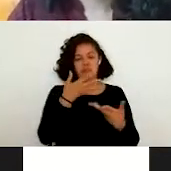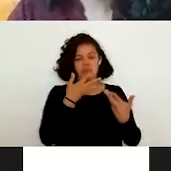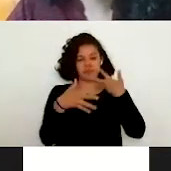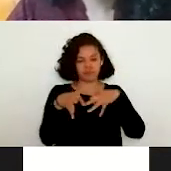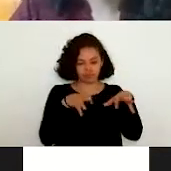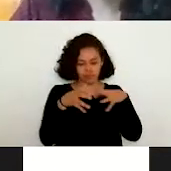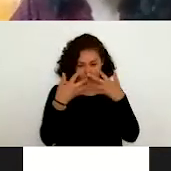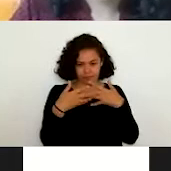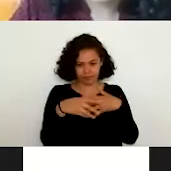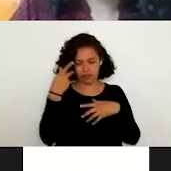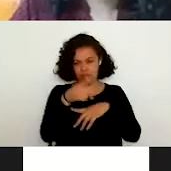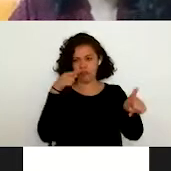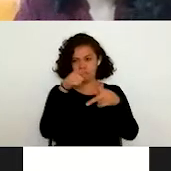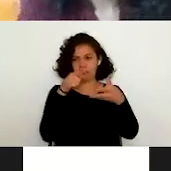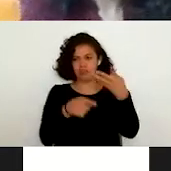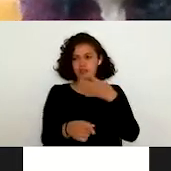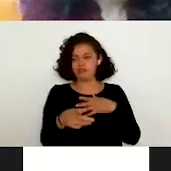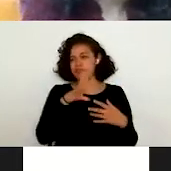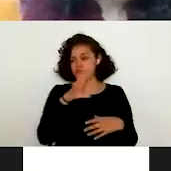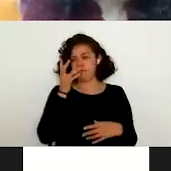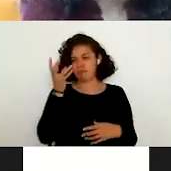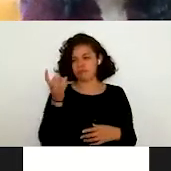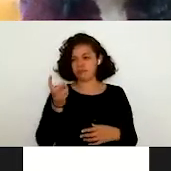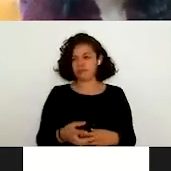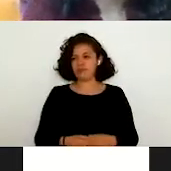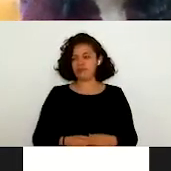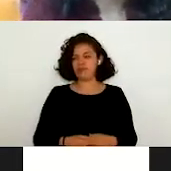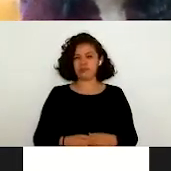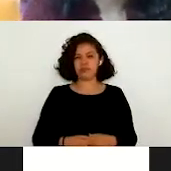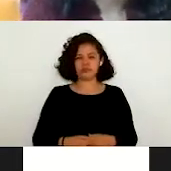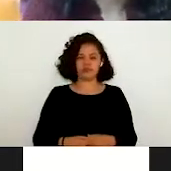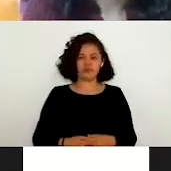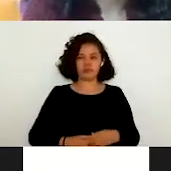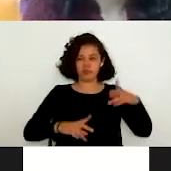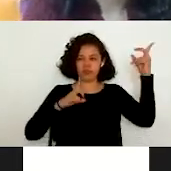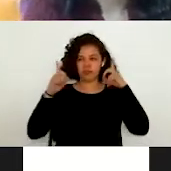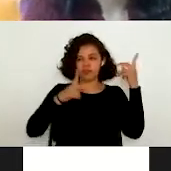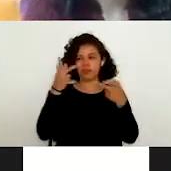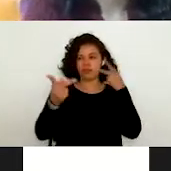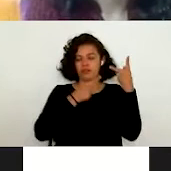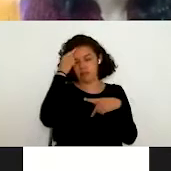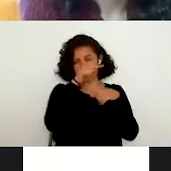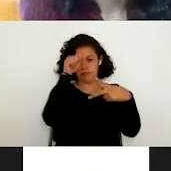el objetivo de las metas. ¿Alguna duda o pregunta con las metas?